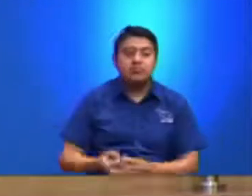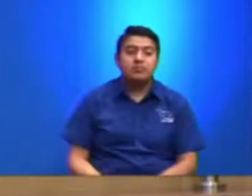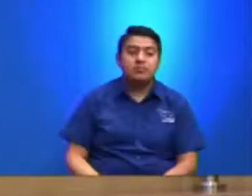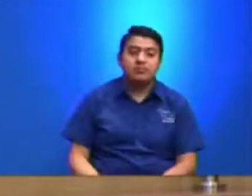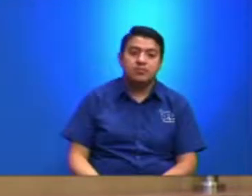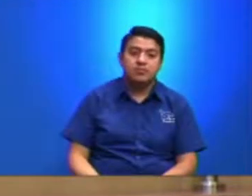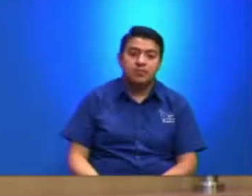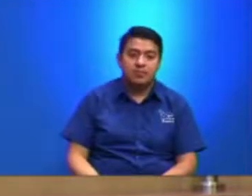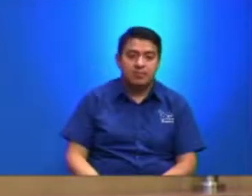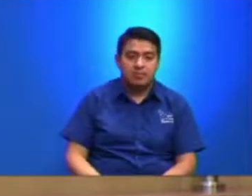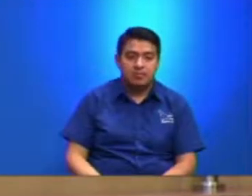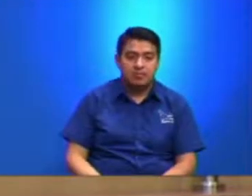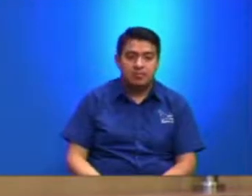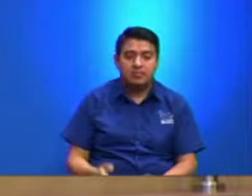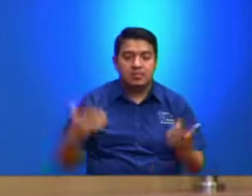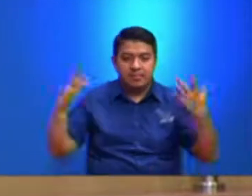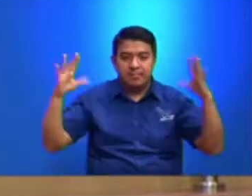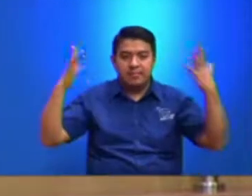Mire,